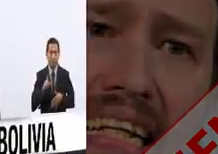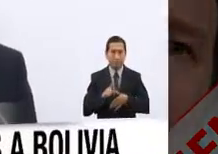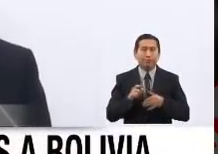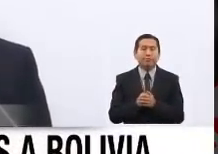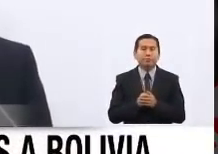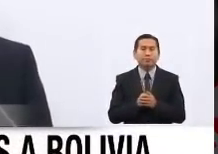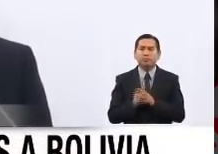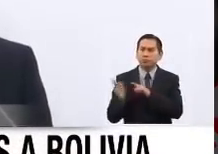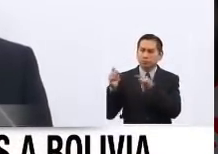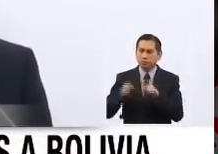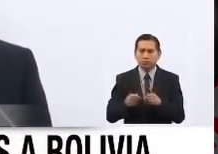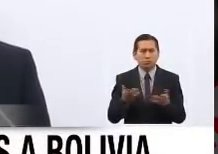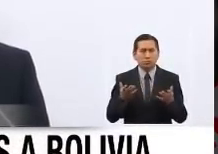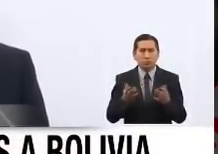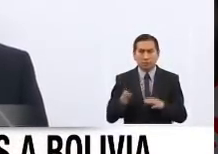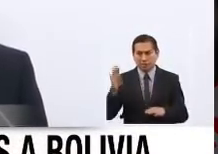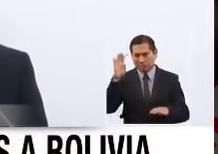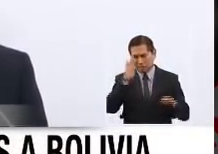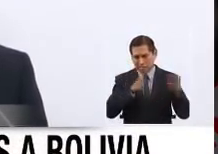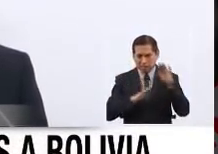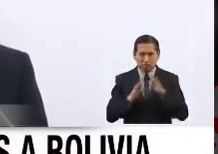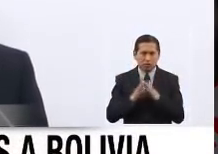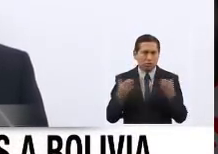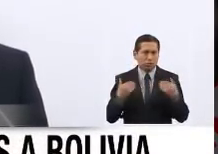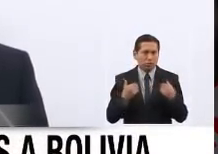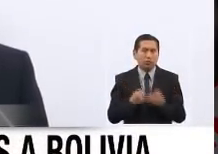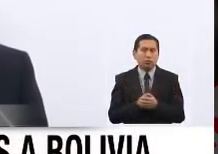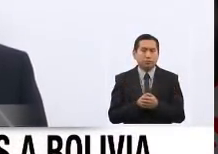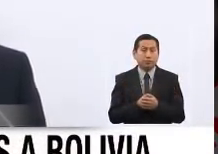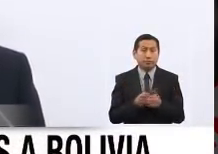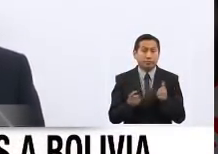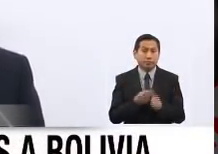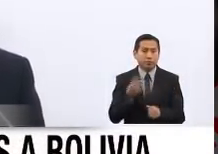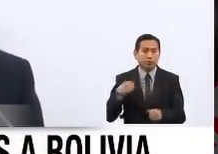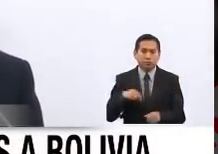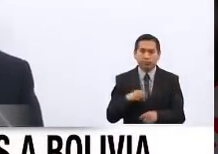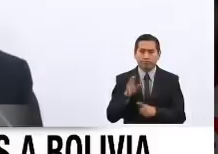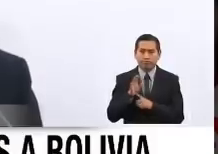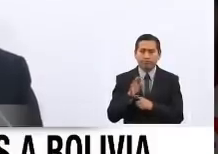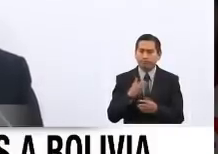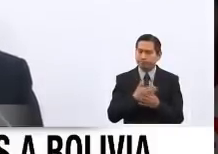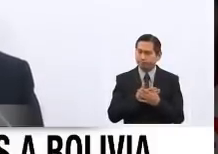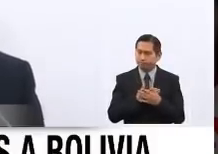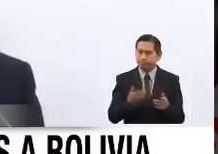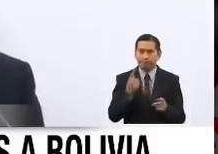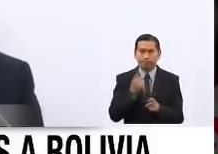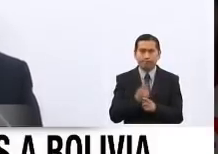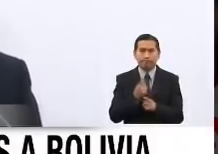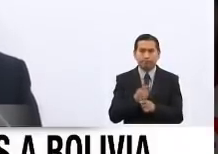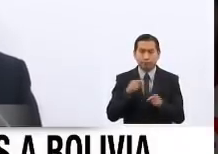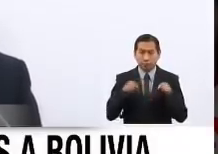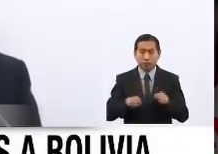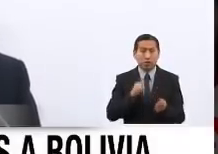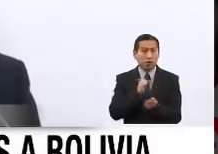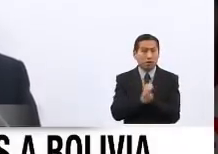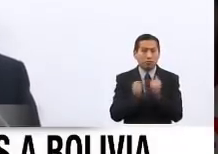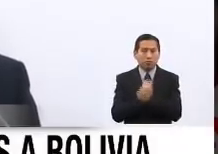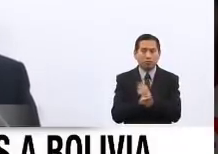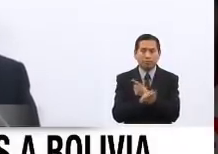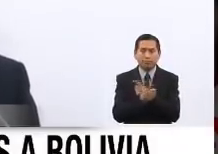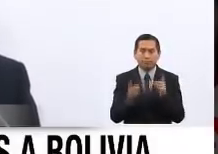Hemos venido muy preocupados y hemos venido primero a mostrar nuestra solidaridad con el gran cambio hacia la